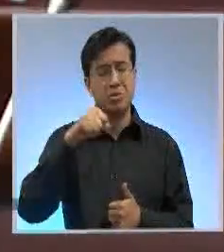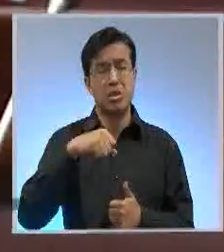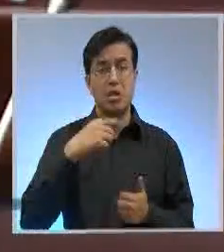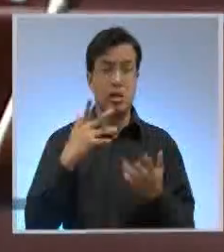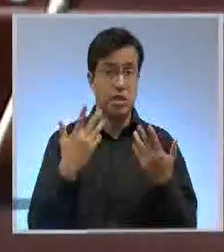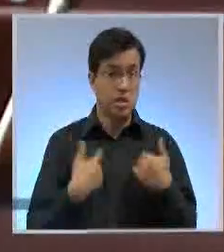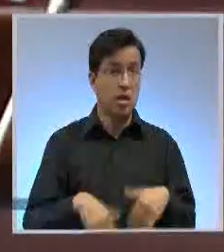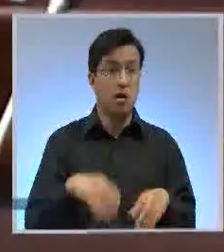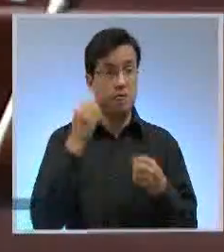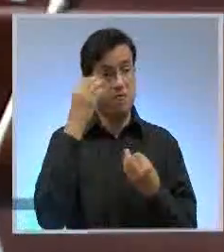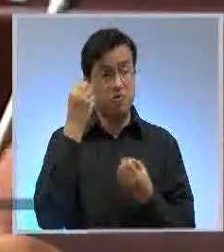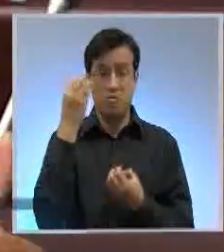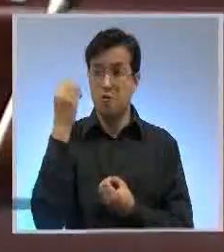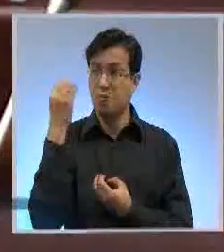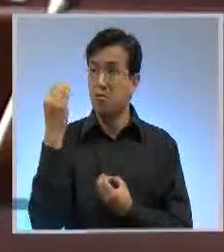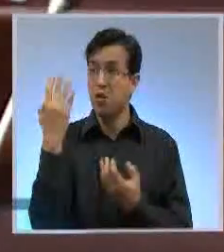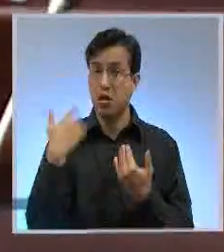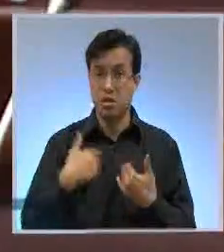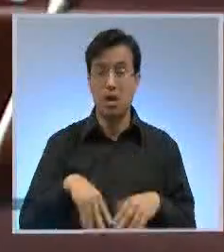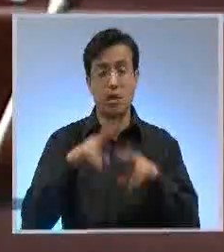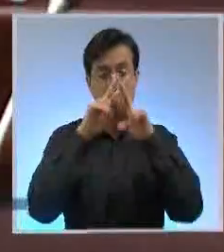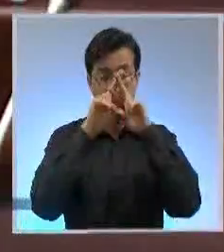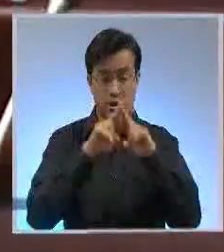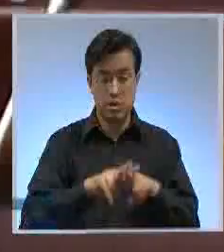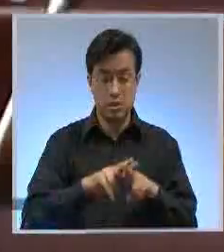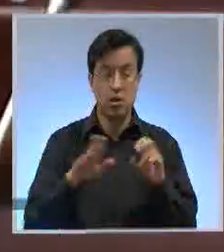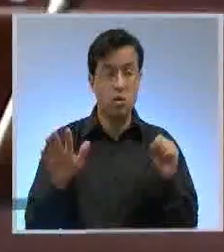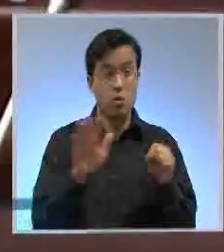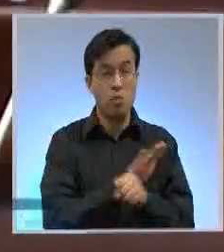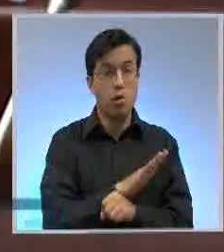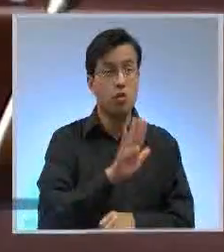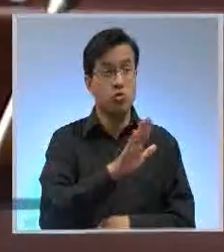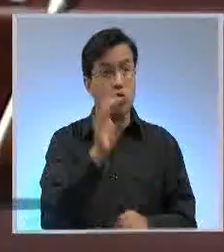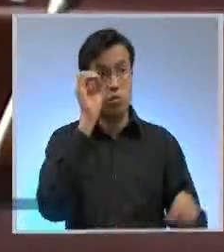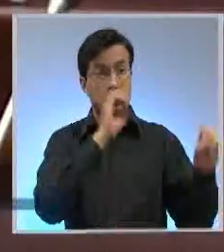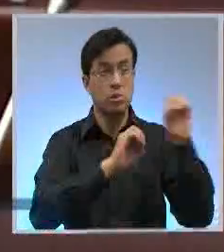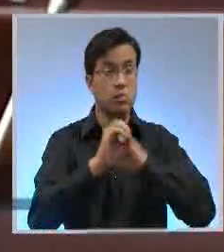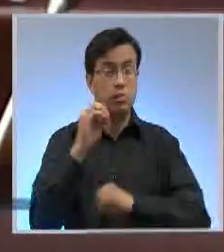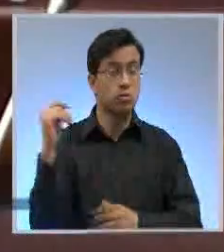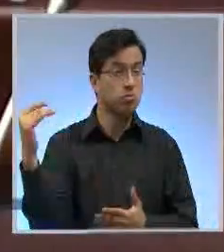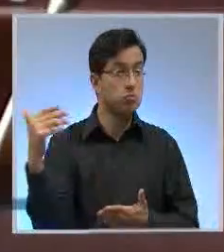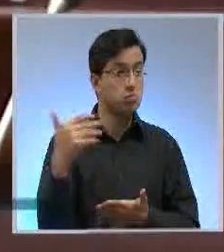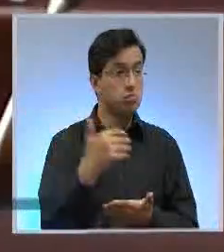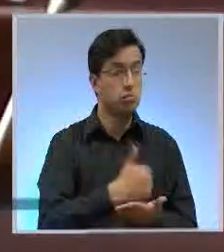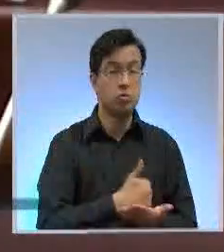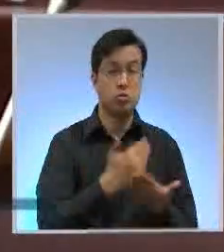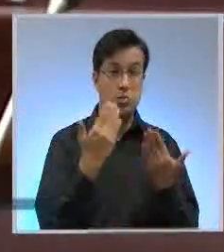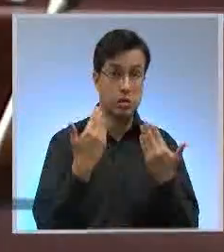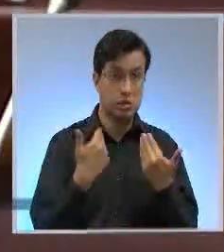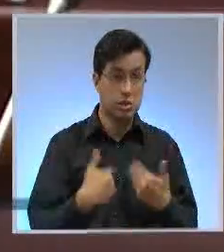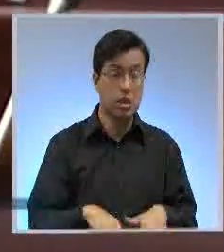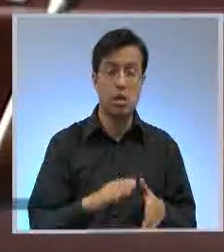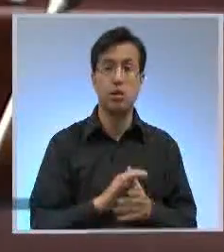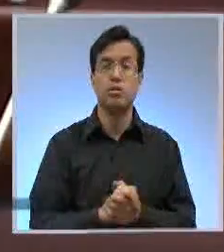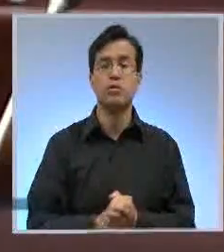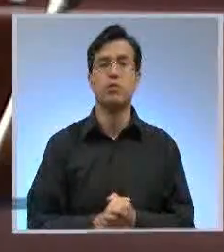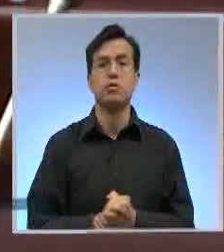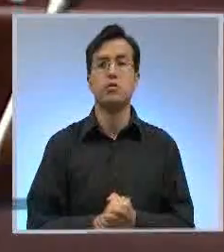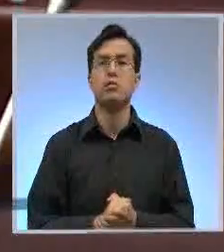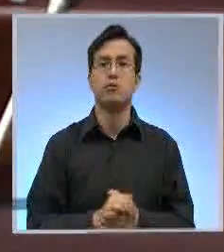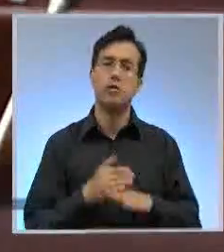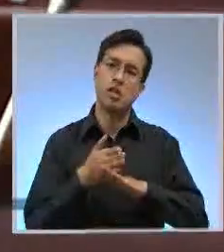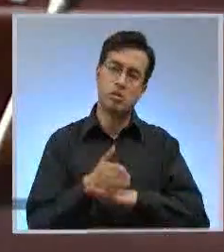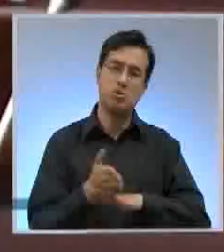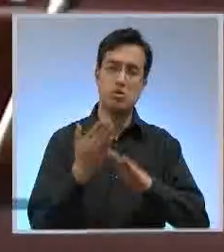el 16 de junio hasta el 23 de junio. ¿Hay alguna urgencia para aprobar esta ley? No hay una urgencia, estamos